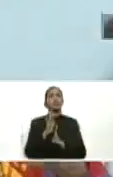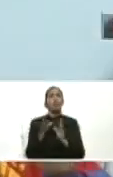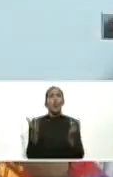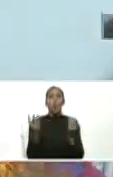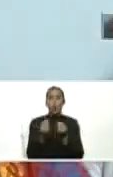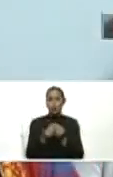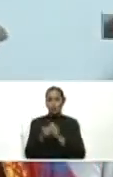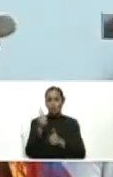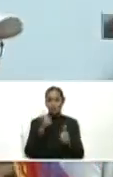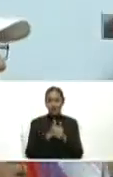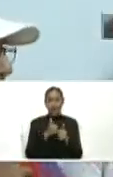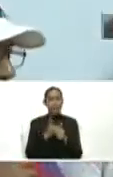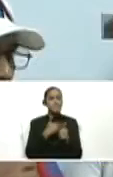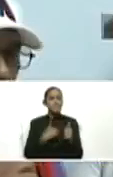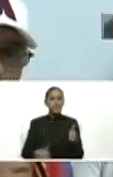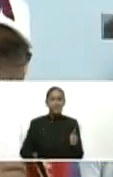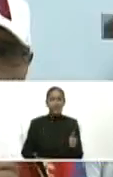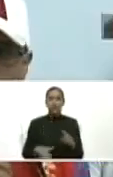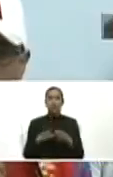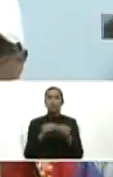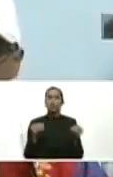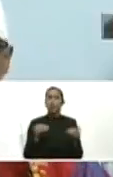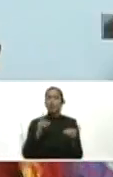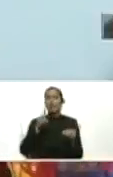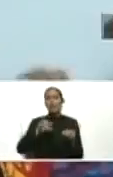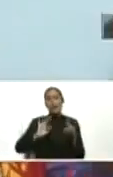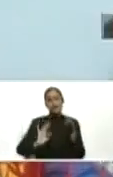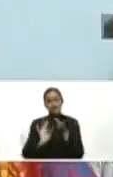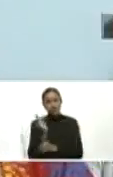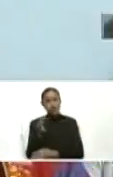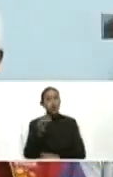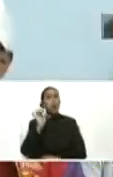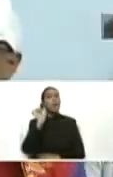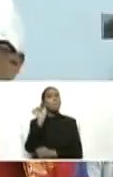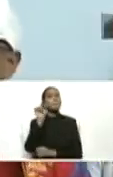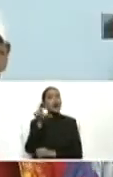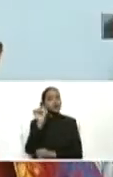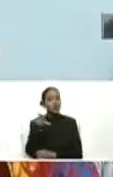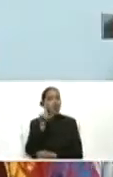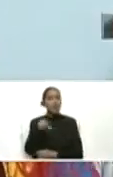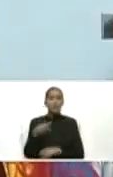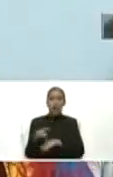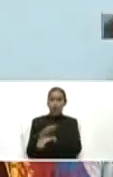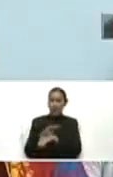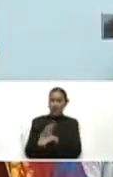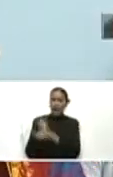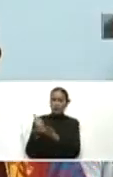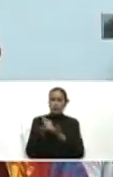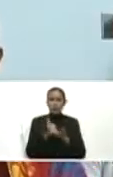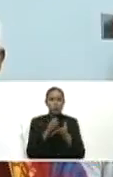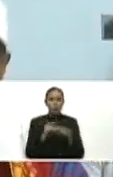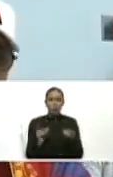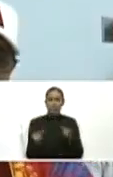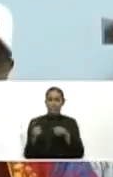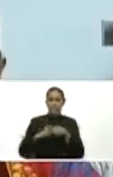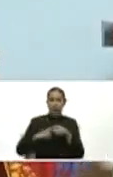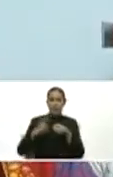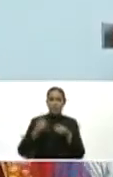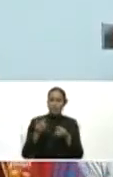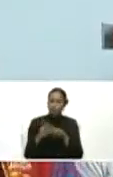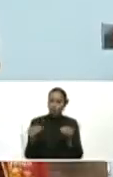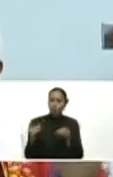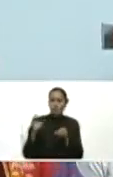con el equipo de Corpo B, la pastora con la fundación nos ayudó, la gobernación nos ayudó. Fue un trabajo en equipo, aquí no fue un